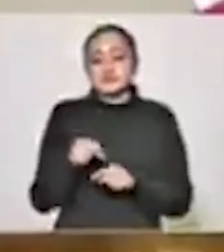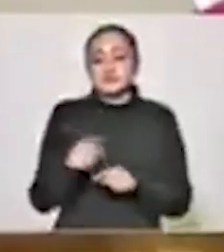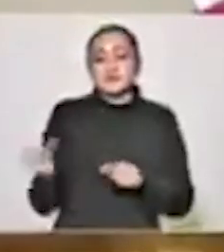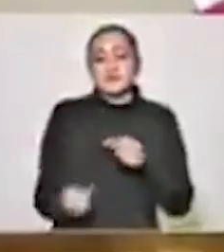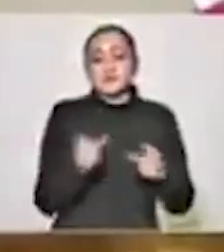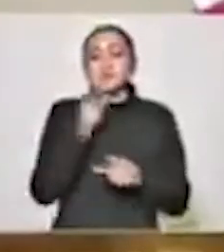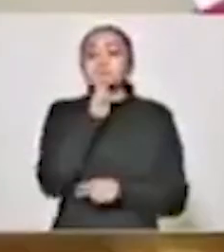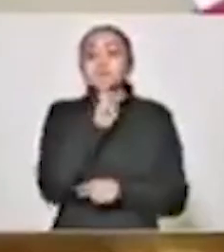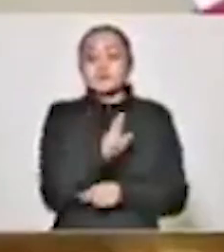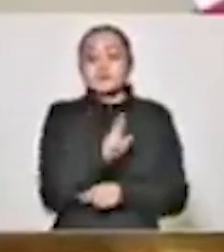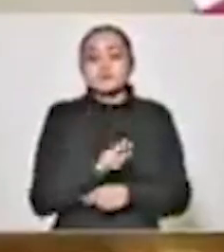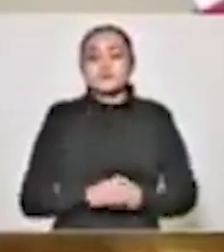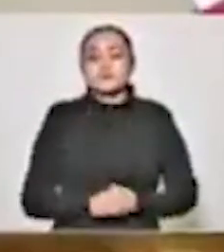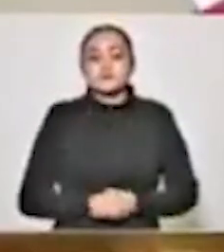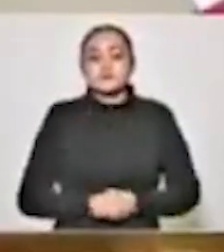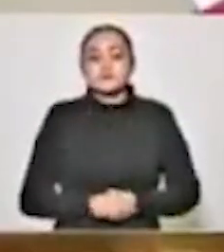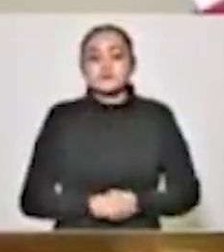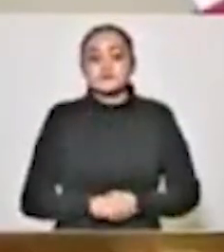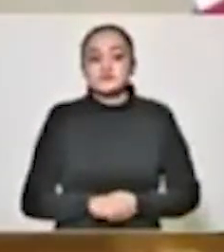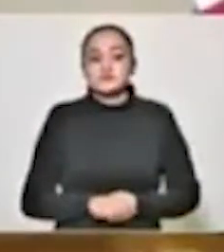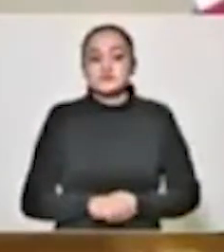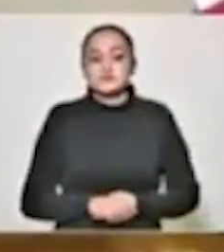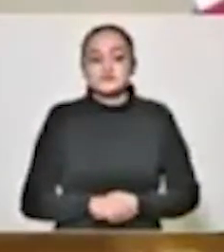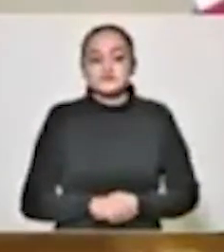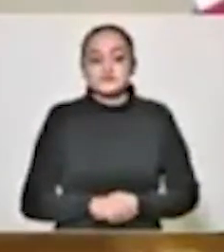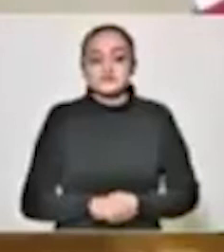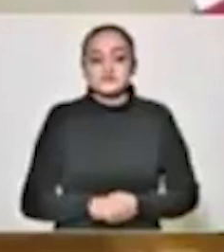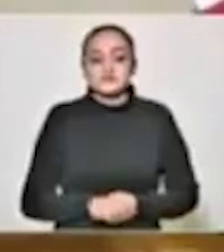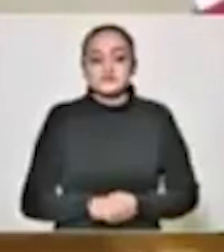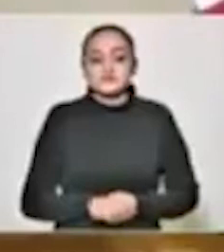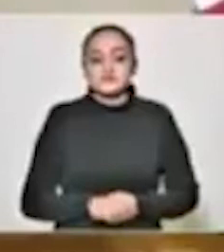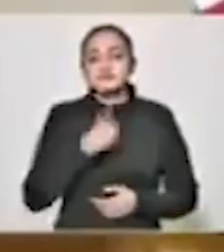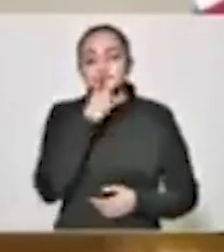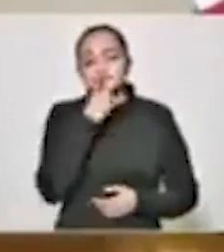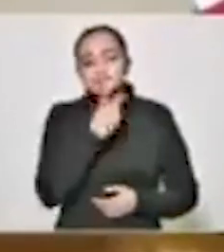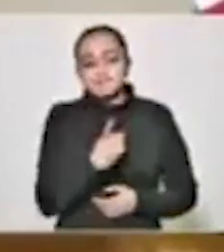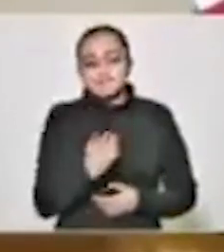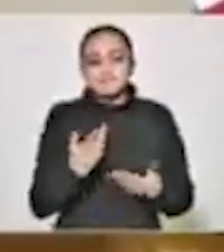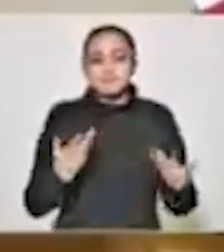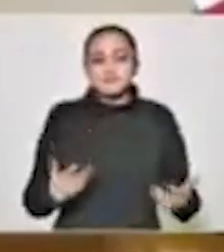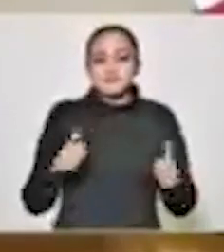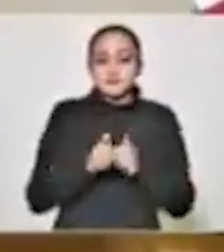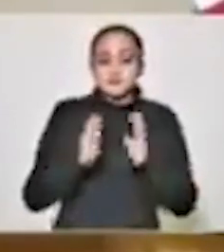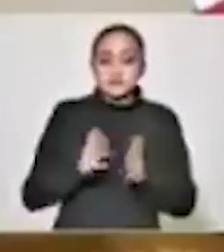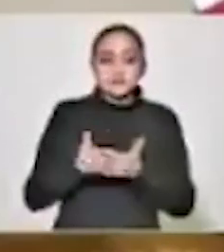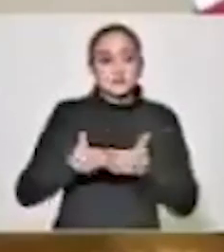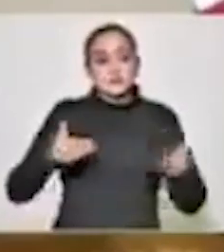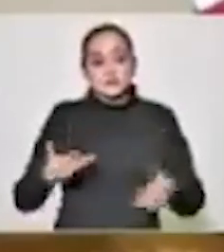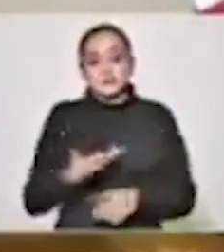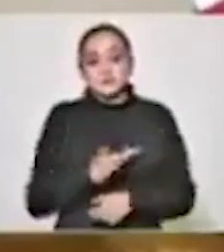Preguntas y respuestas, mencionar lo relacionado y las acciones que ya hemos